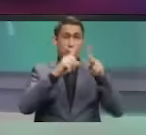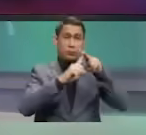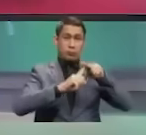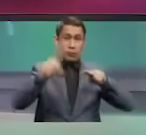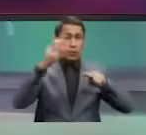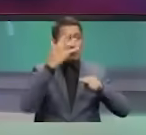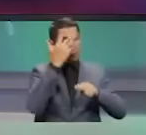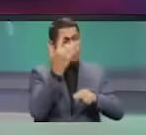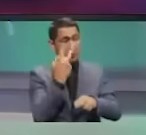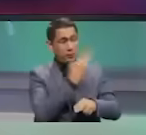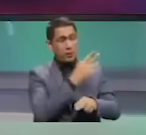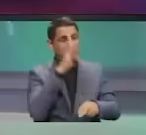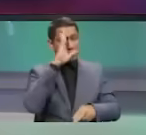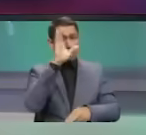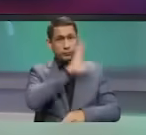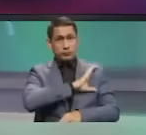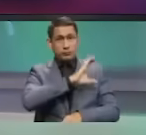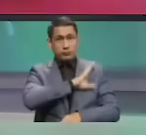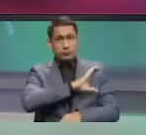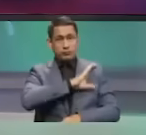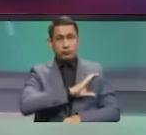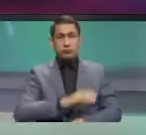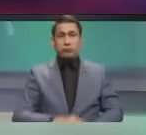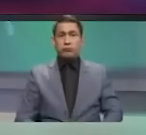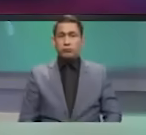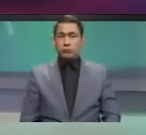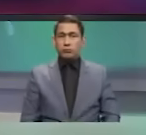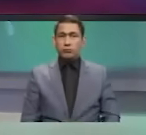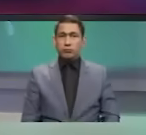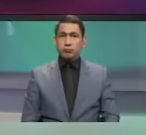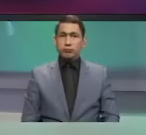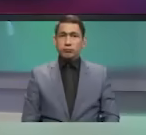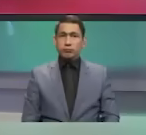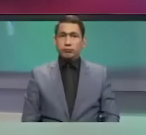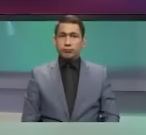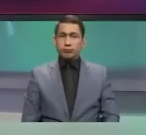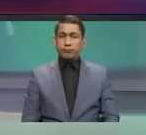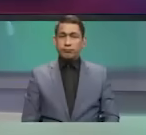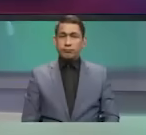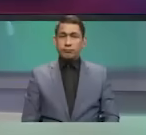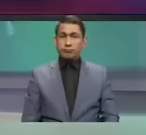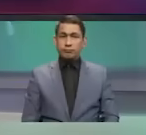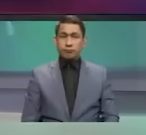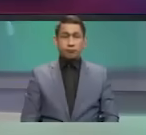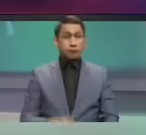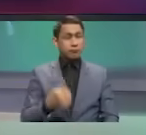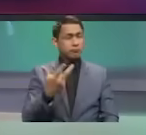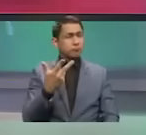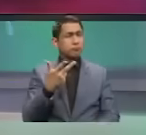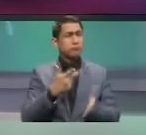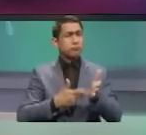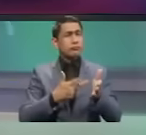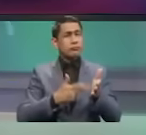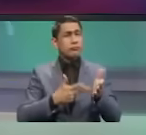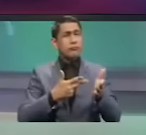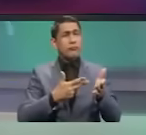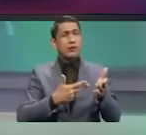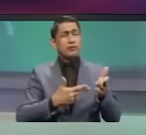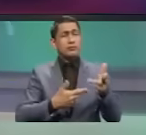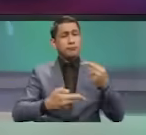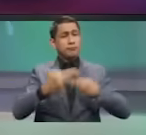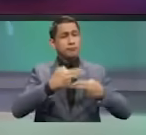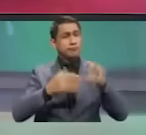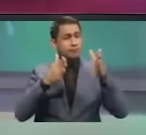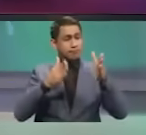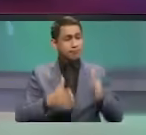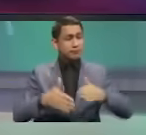cuando vio la cosa seria. Y vámonos inmediatamente también a conocer qué es lo que está ocurriendo con los vendedores ambulantes,